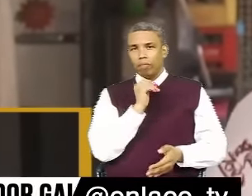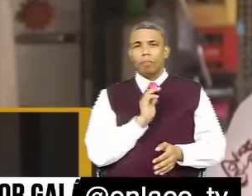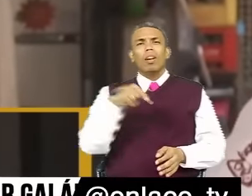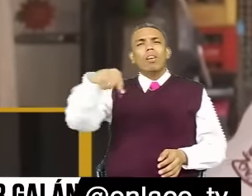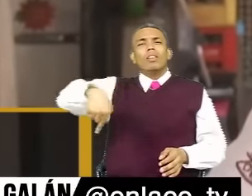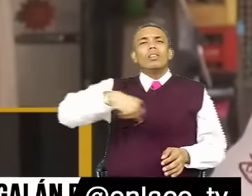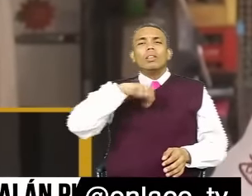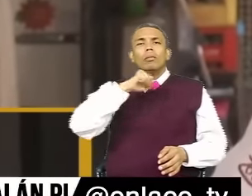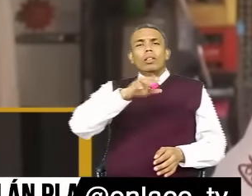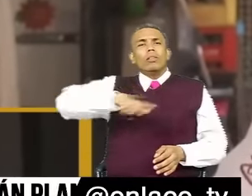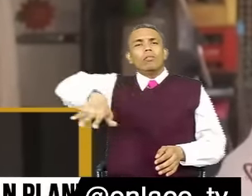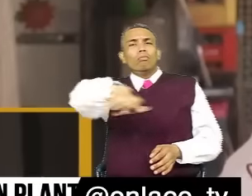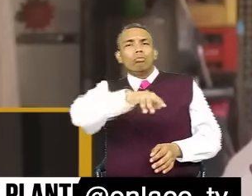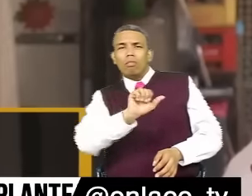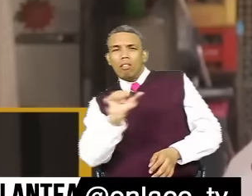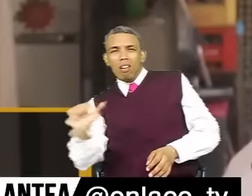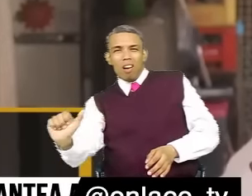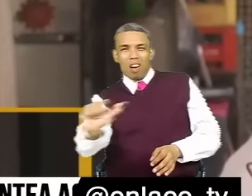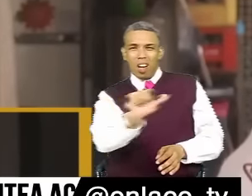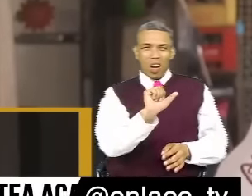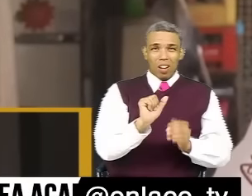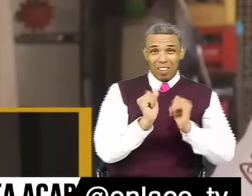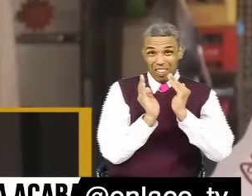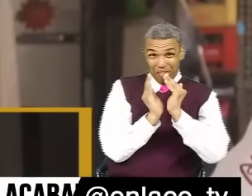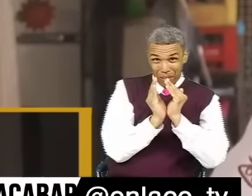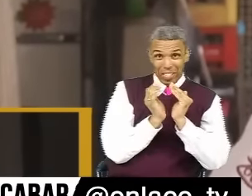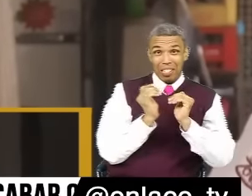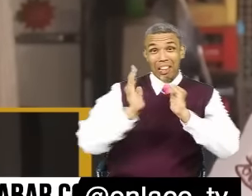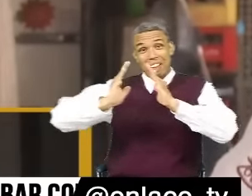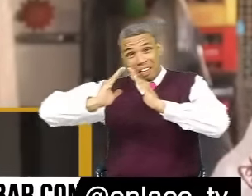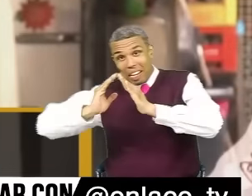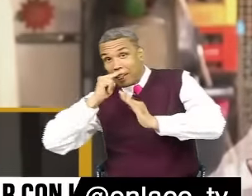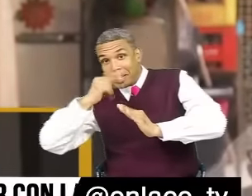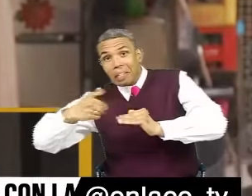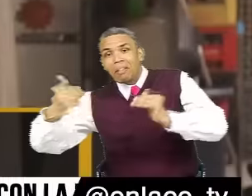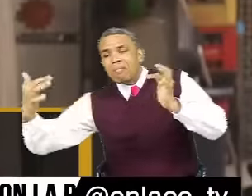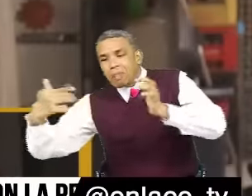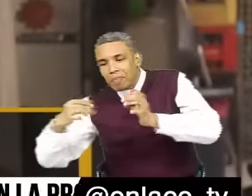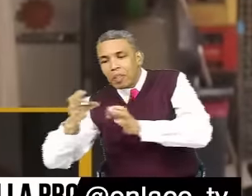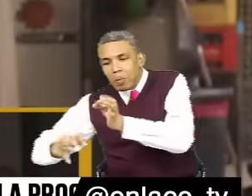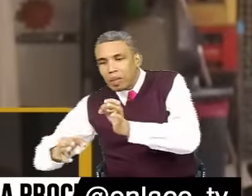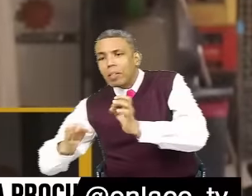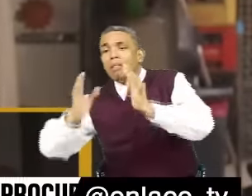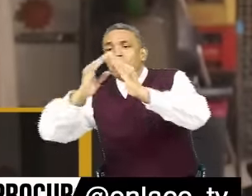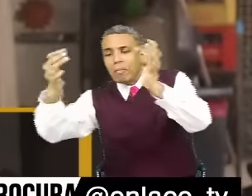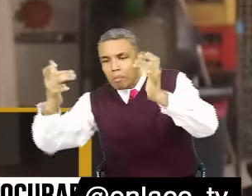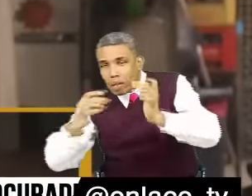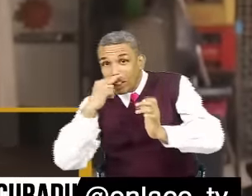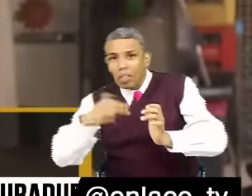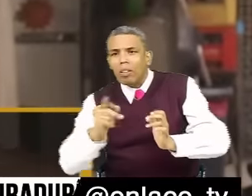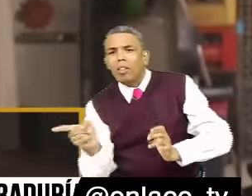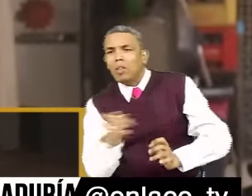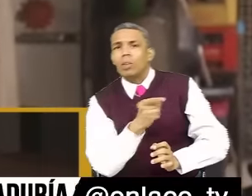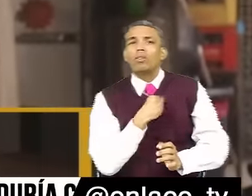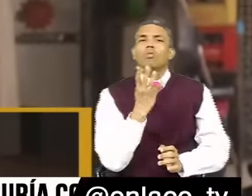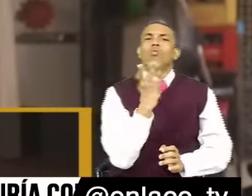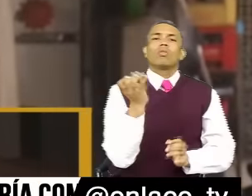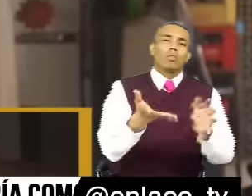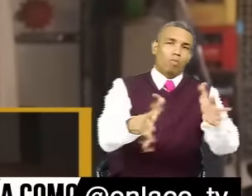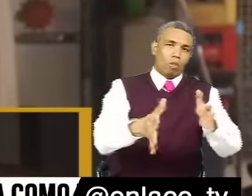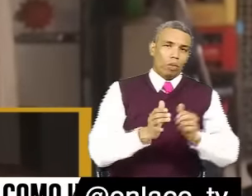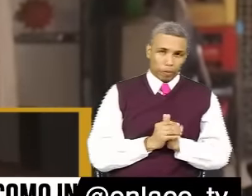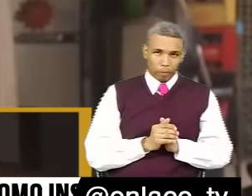ya nos están renunciando, 400. ¿Qué esperamos nosotras? Que todas participemos. El punto de encuentro lo vamos a encontrar al frente del instituto, que es en